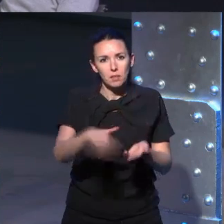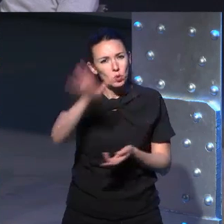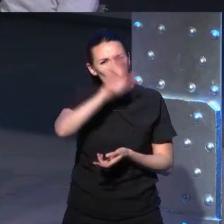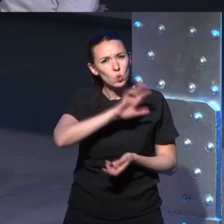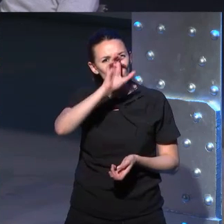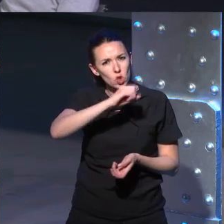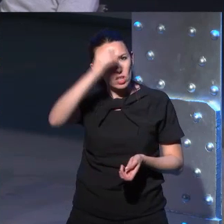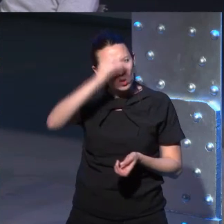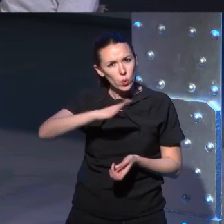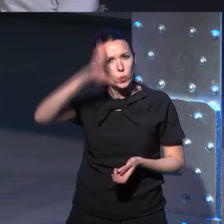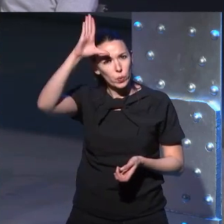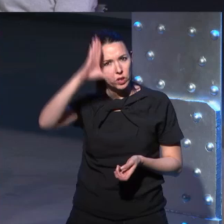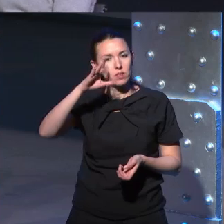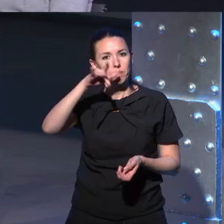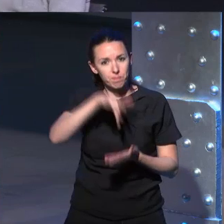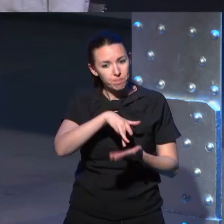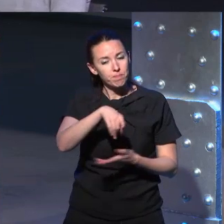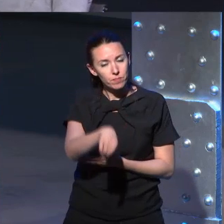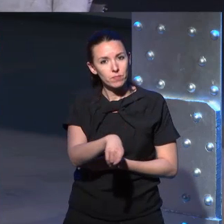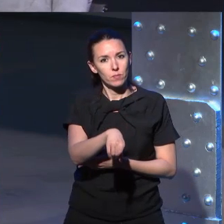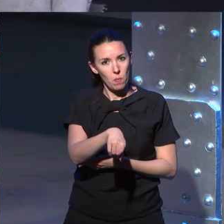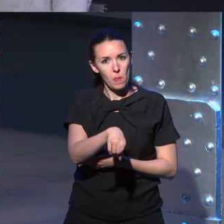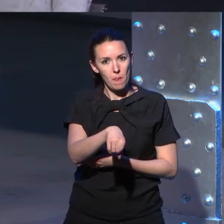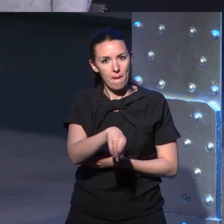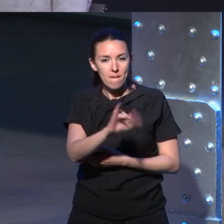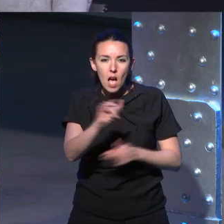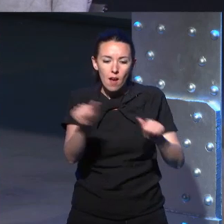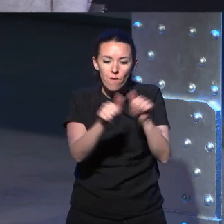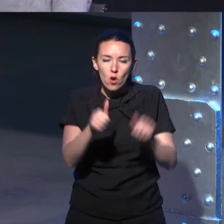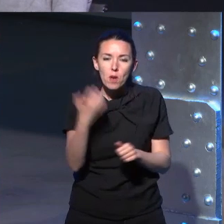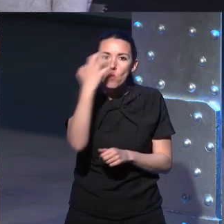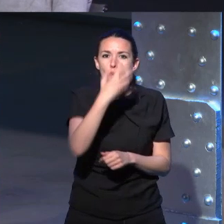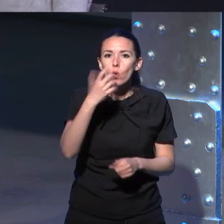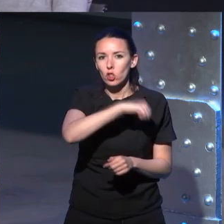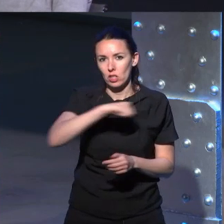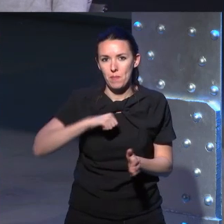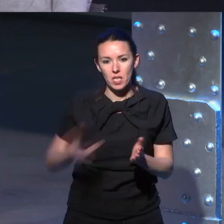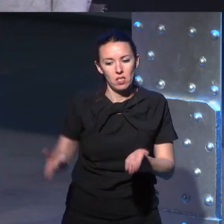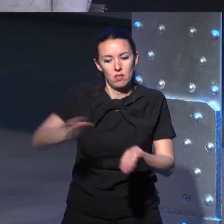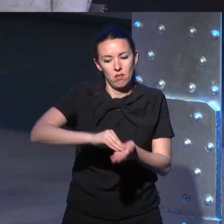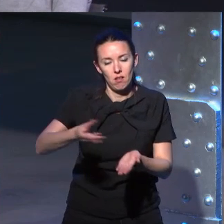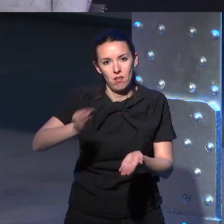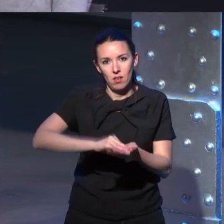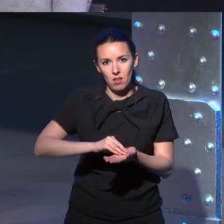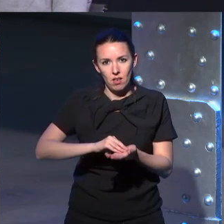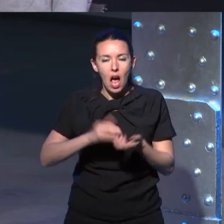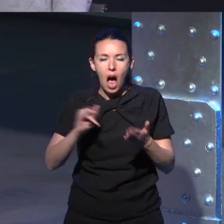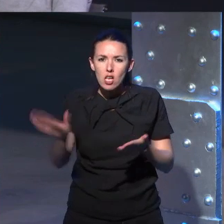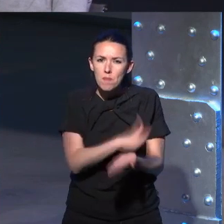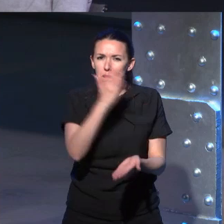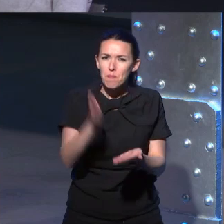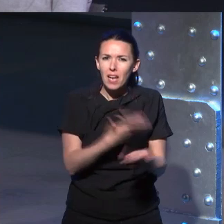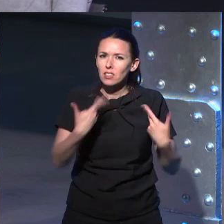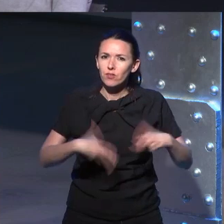curiosidades y sabidurías que aparecen en modo de cuentos independientes en un sinfín de páginas